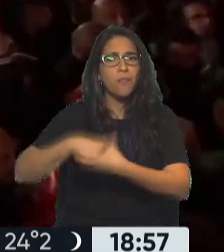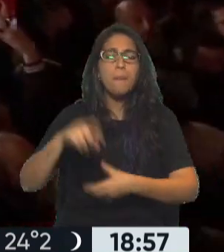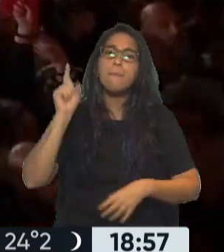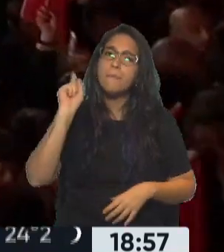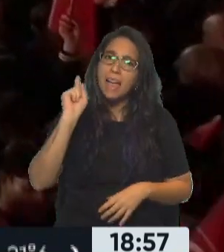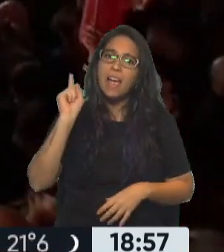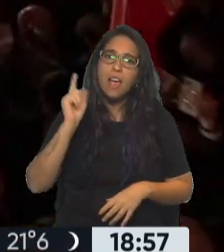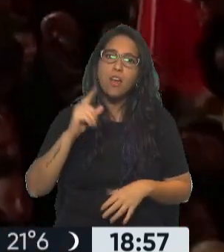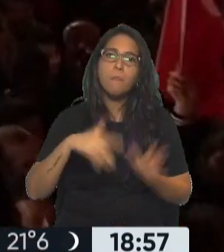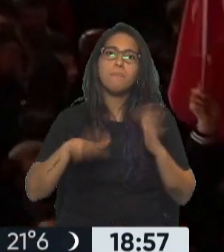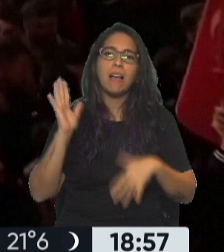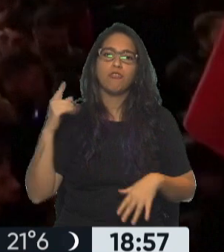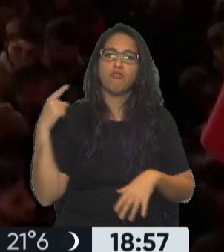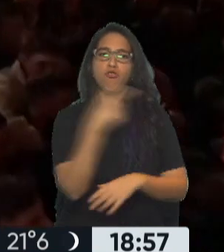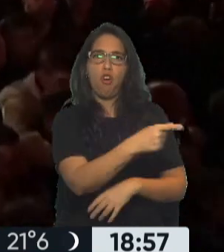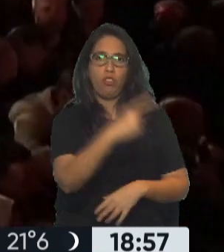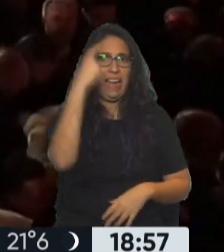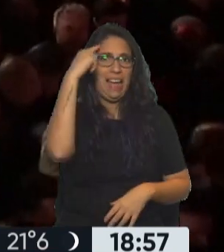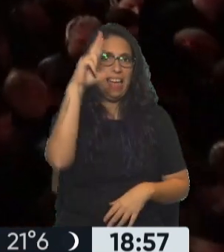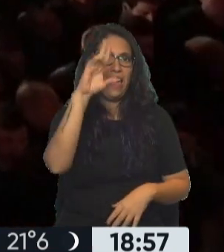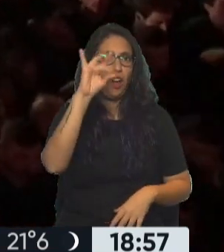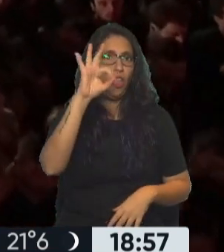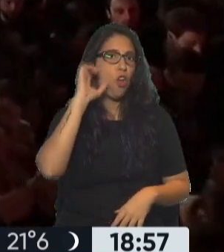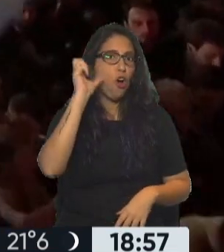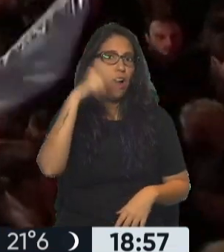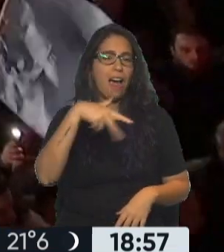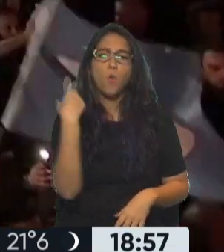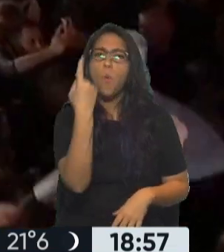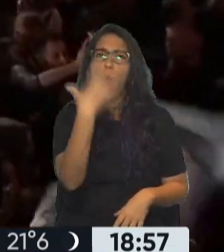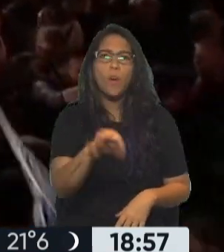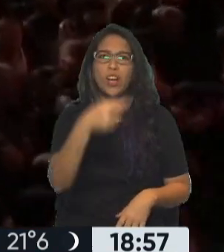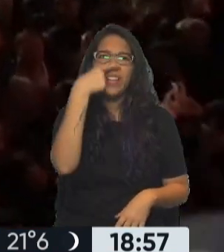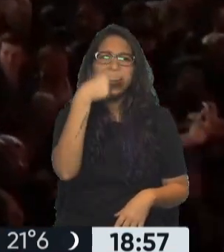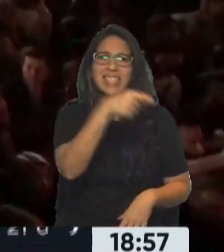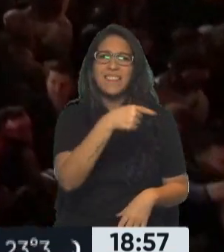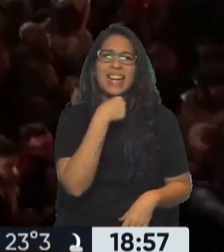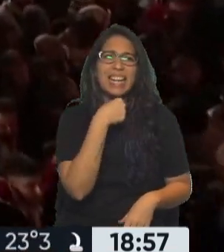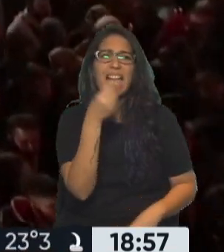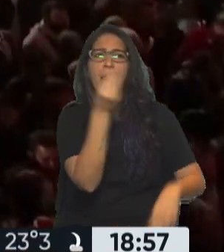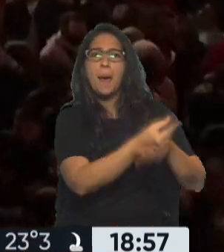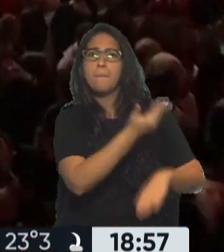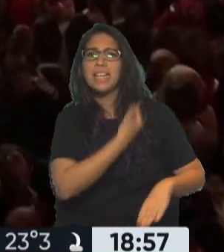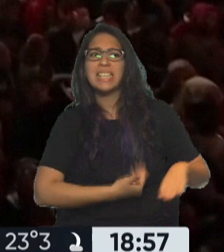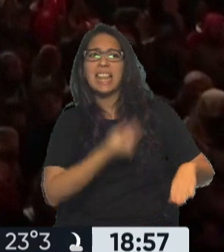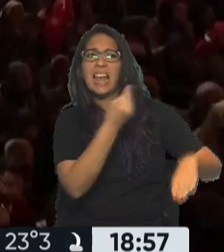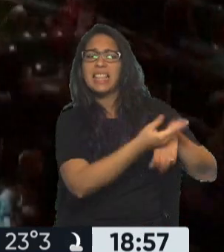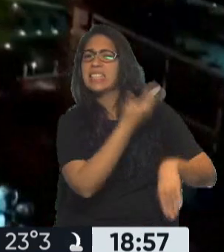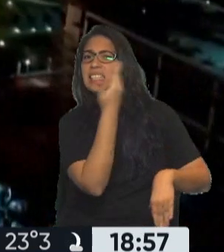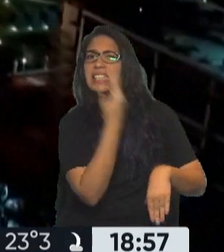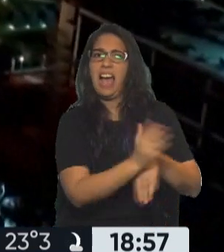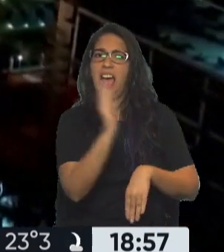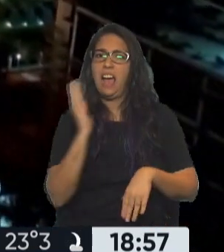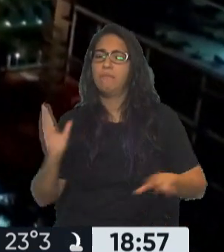más anti-Erdogan, ¿no? La cuestión era ganarle al presidente. Bueno, no lo lograron, van a